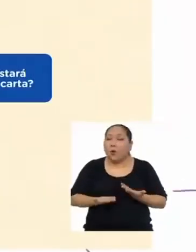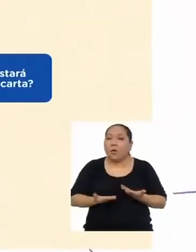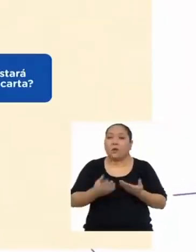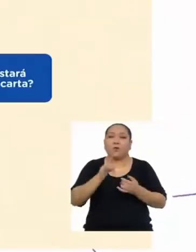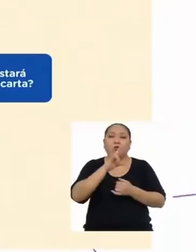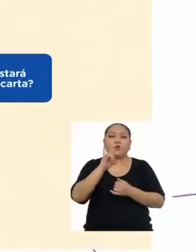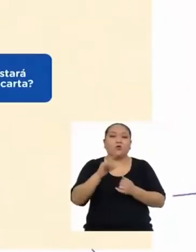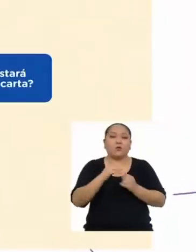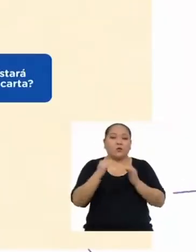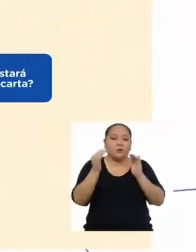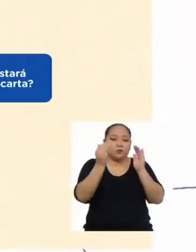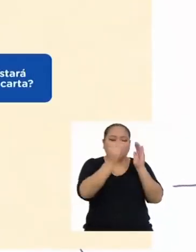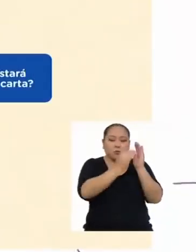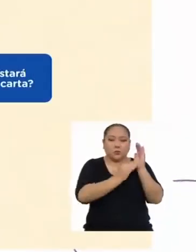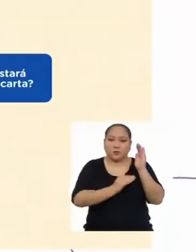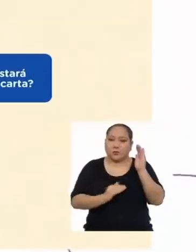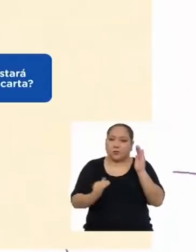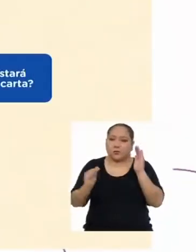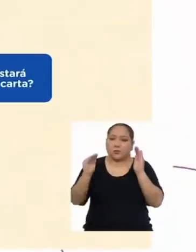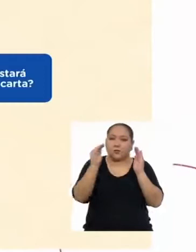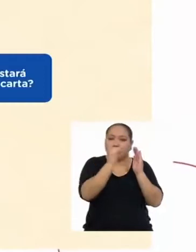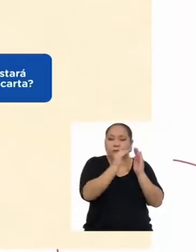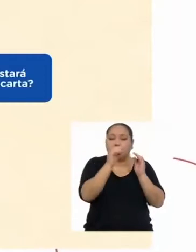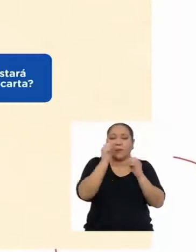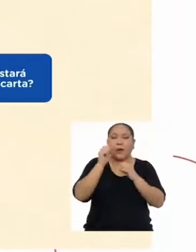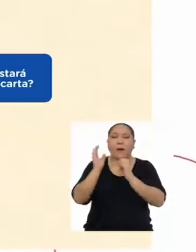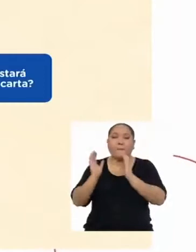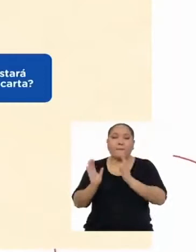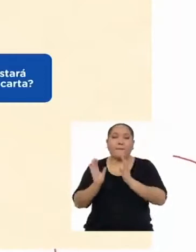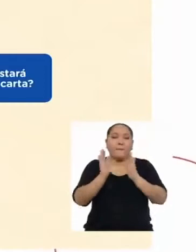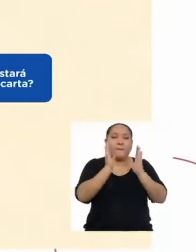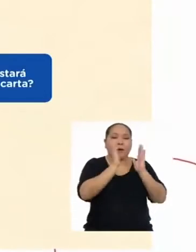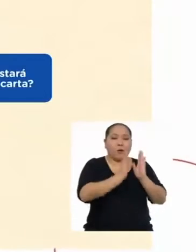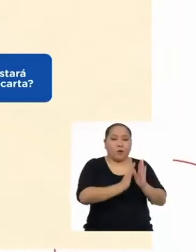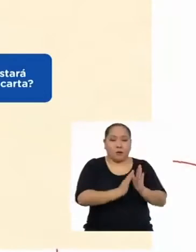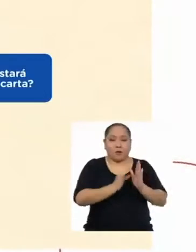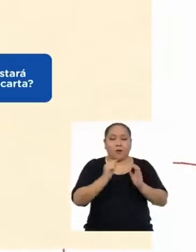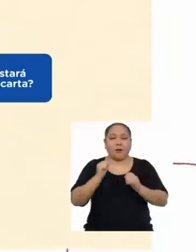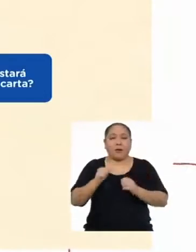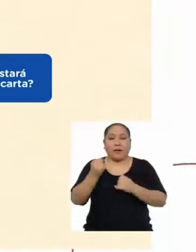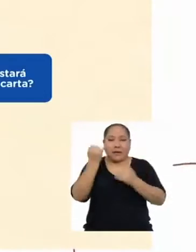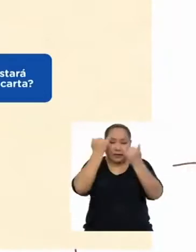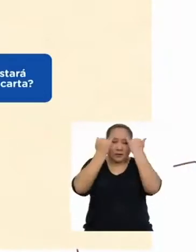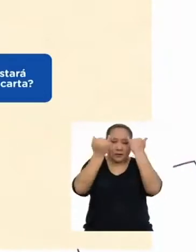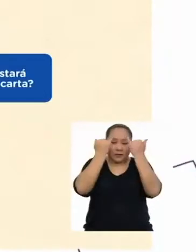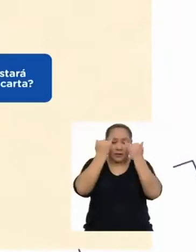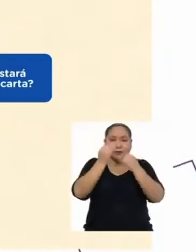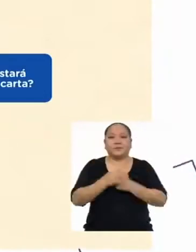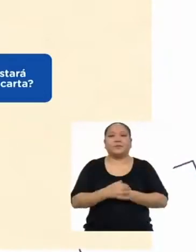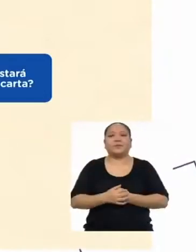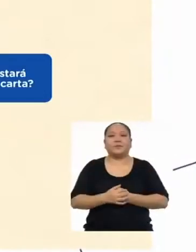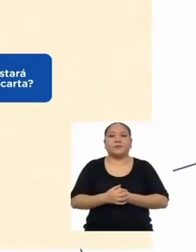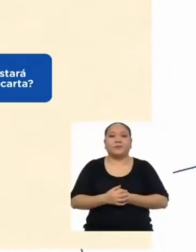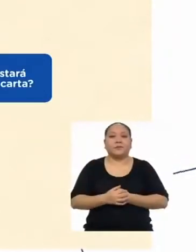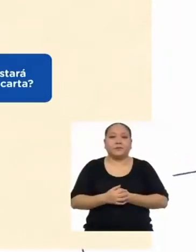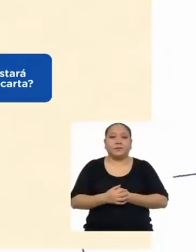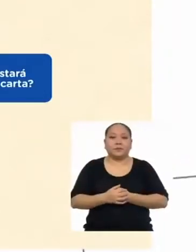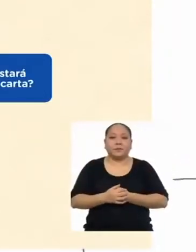siguiente organizador para estructurar nuestras ideas.